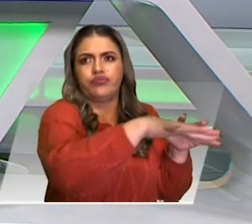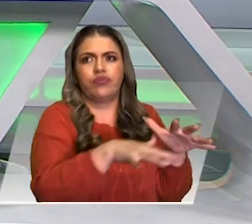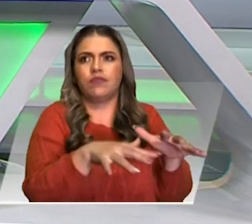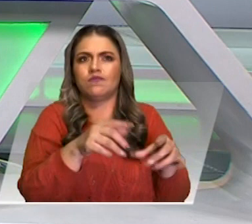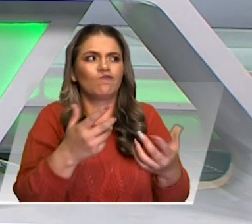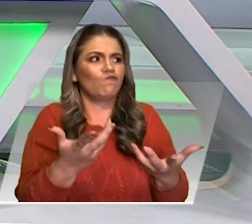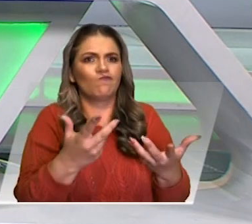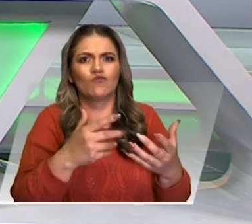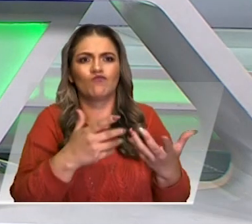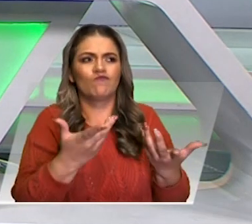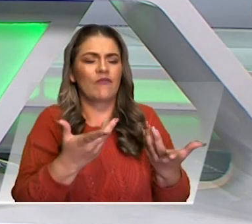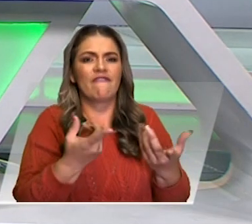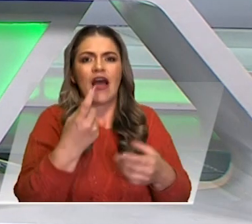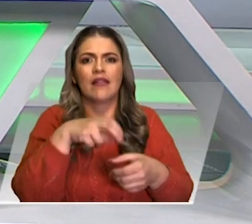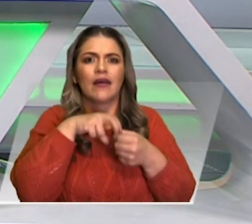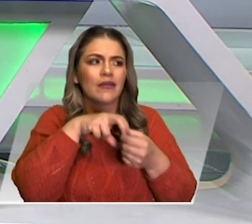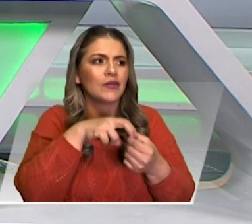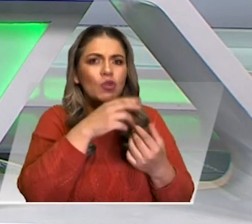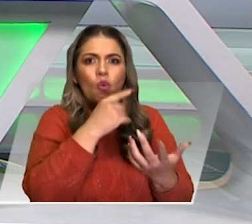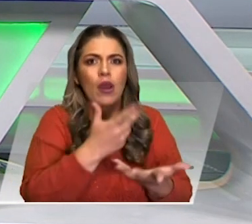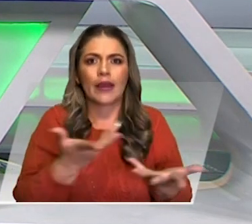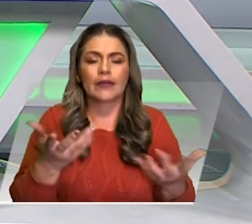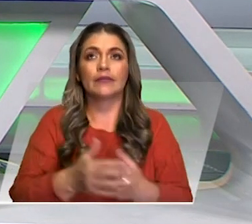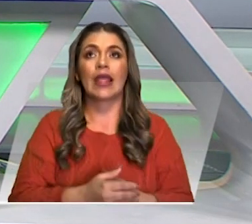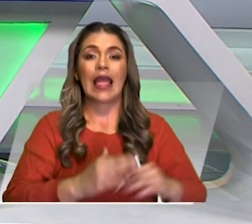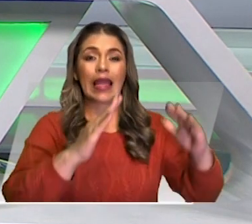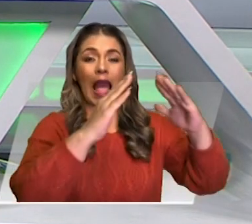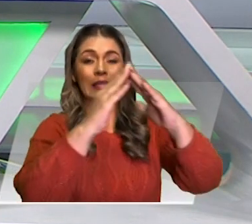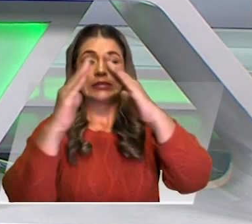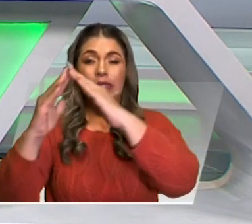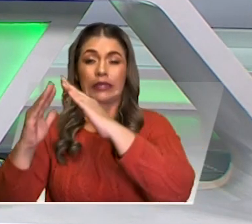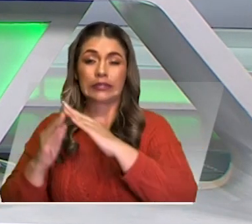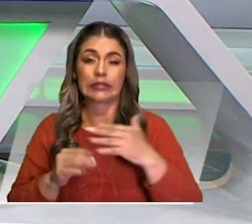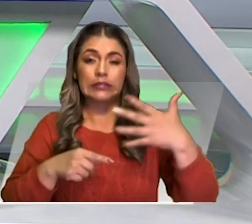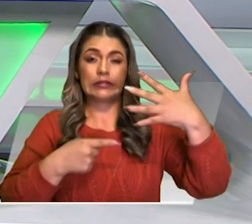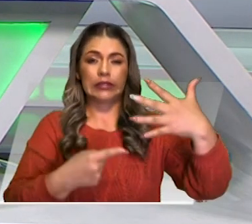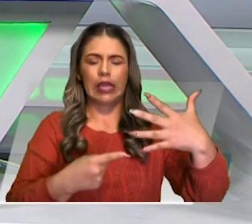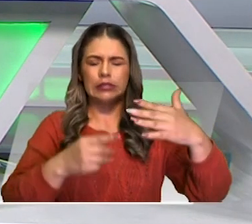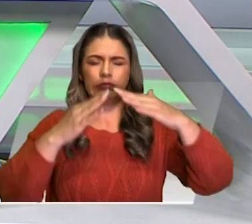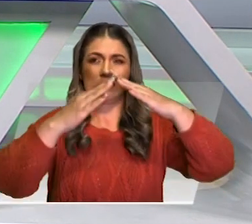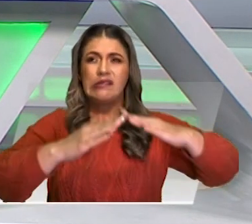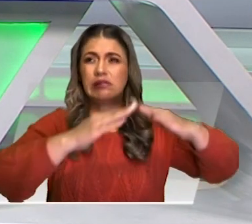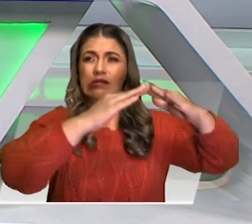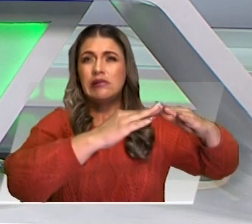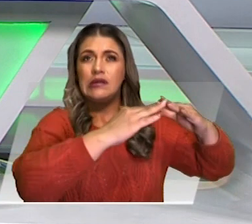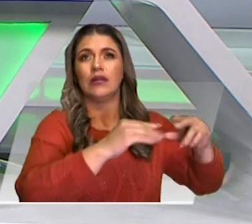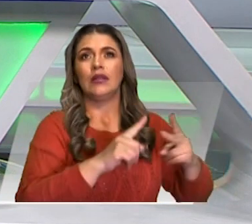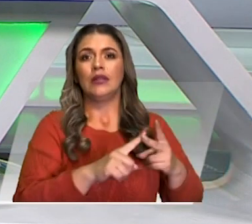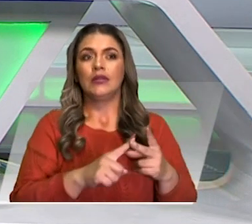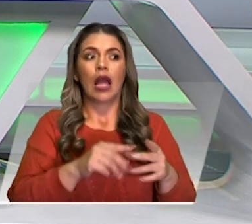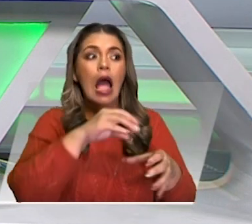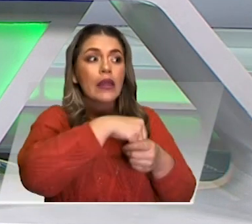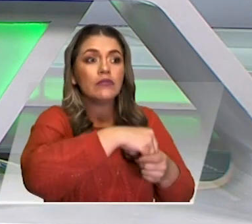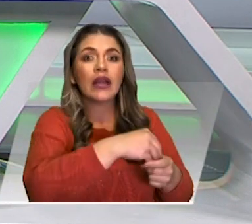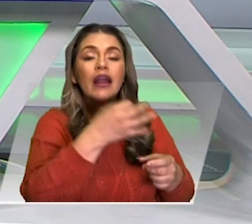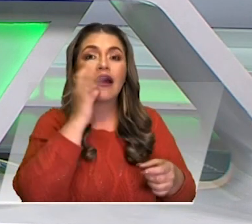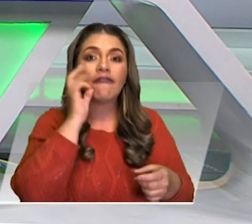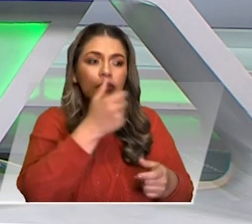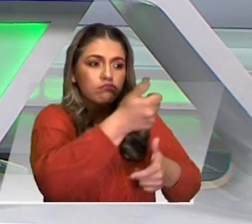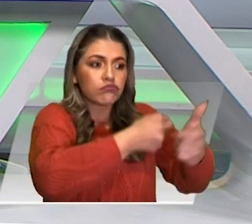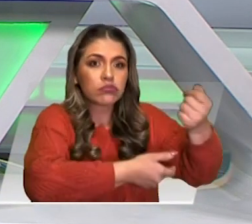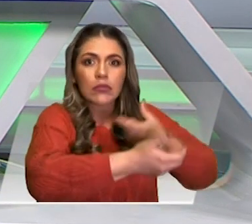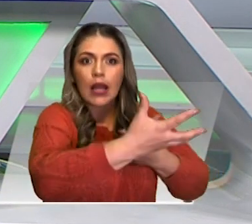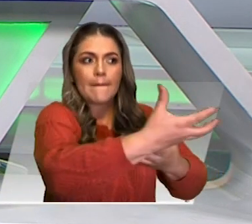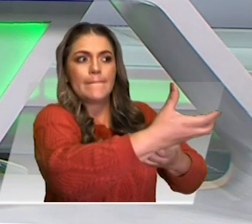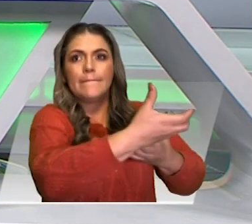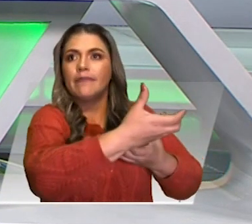6 viviendas han sido afectadas por deslizamientos, mientras que las cosechas se encuentran represadas en zona montañosa porque